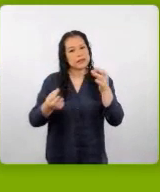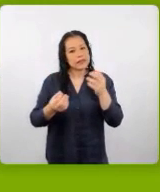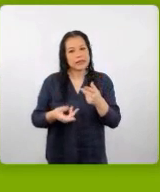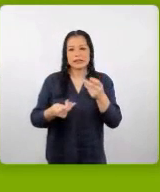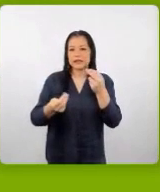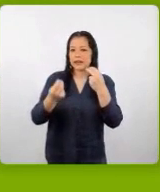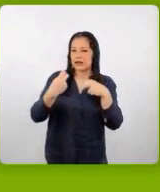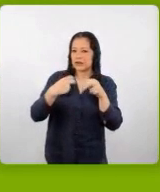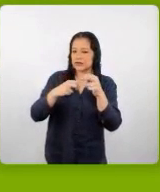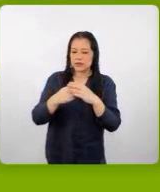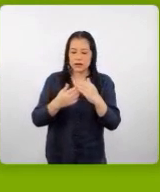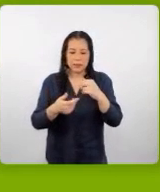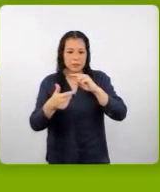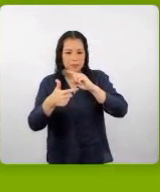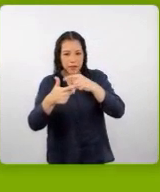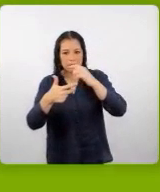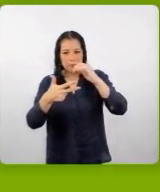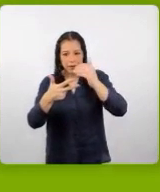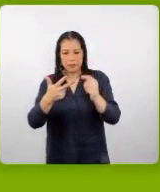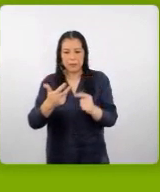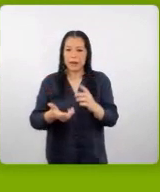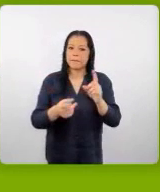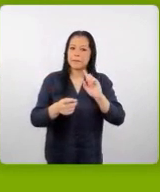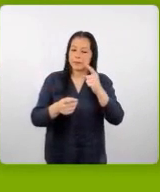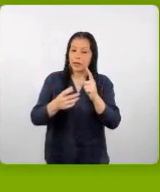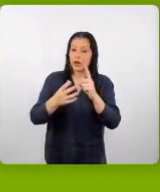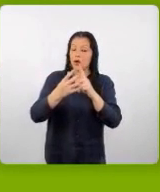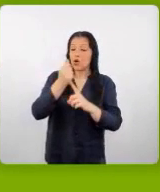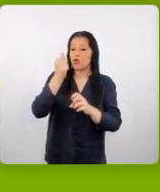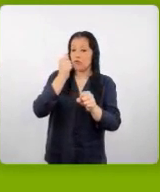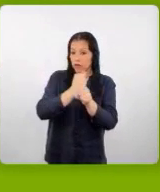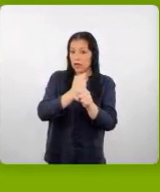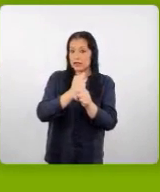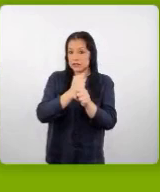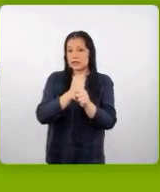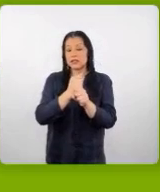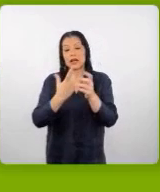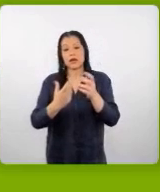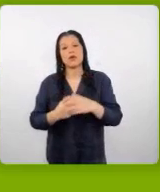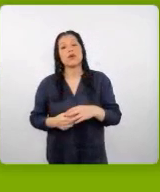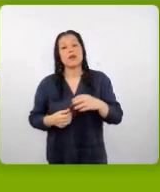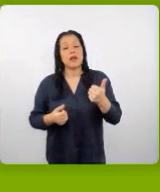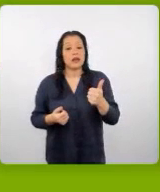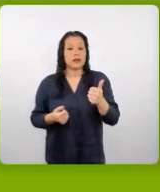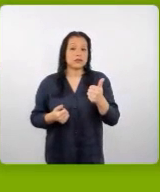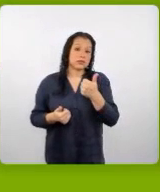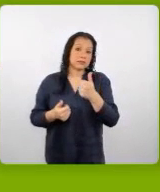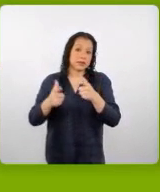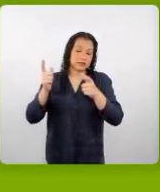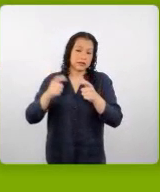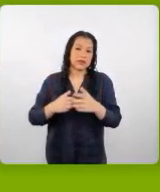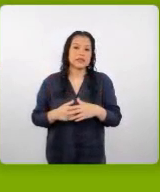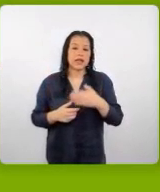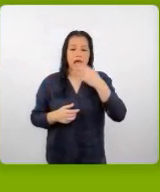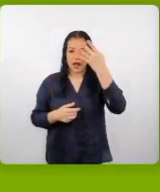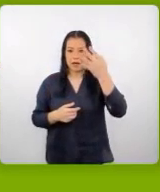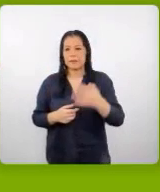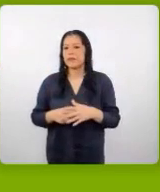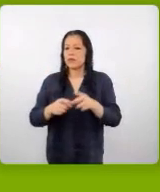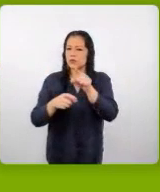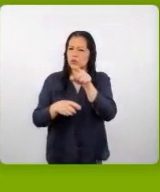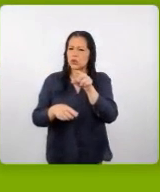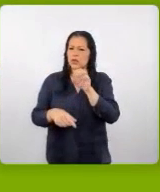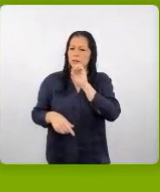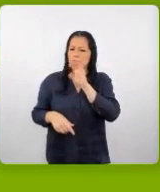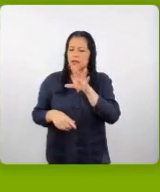en fases a partir de una construcción de confianza que podemos tener con nuestra contraparte. Mencionabas también un poco sobre